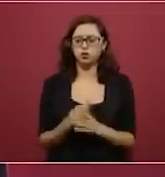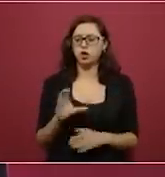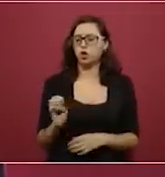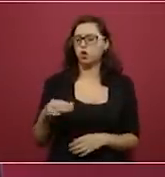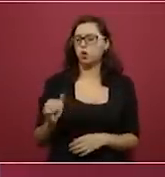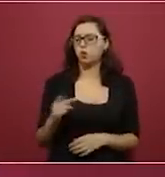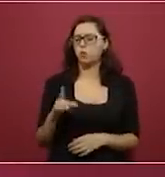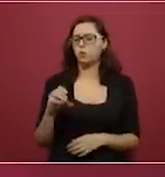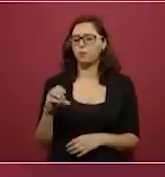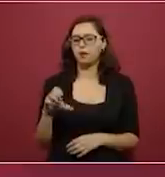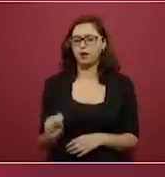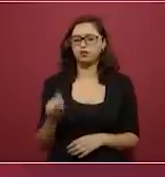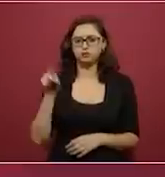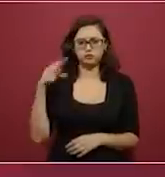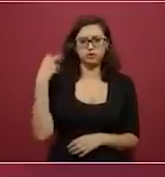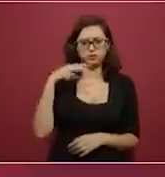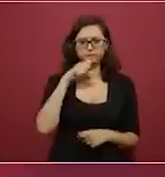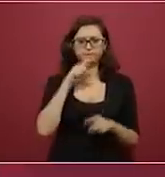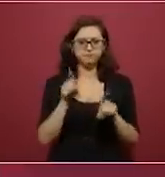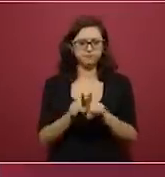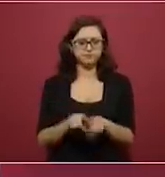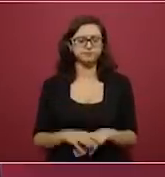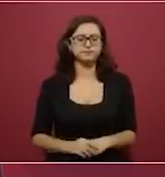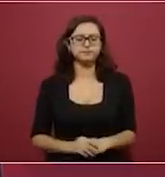brigada anfibia número uno de tuxpan veracruz